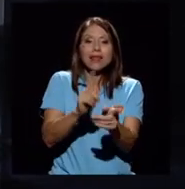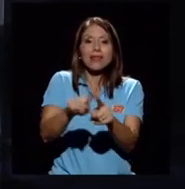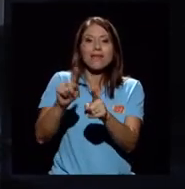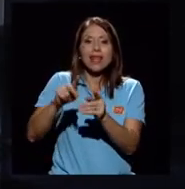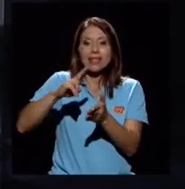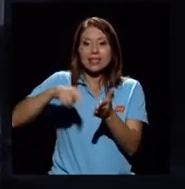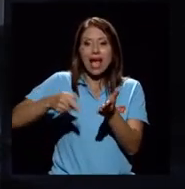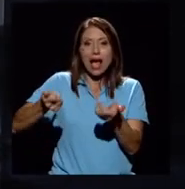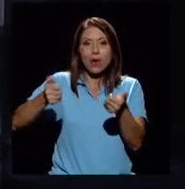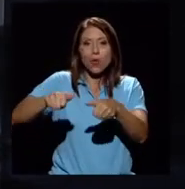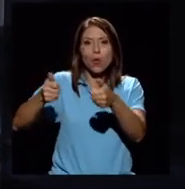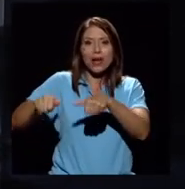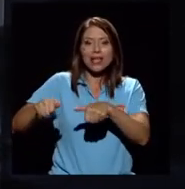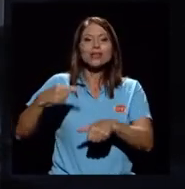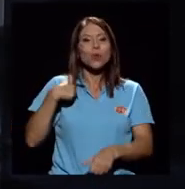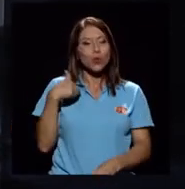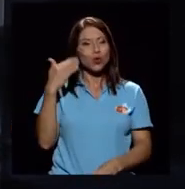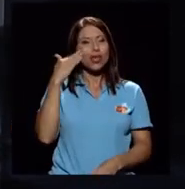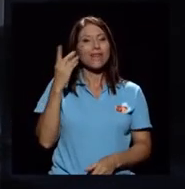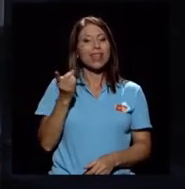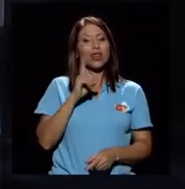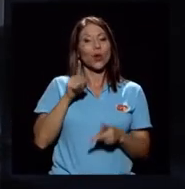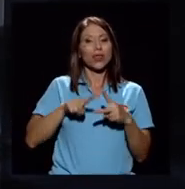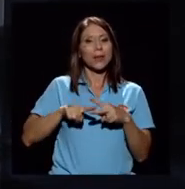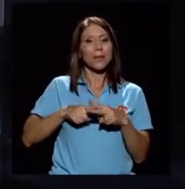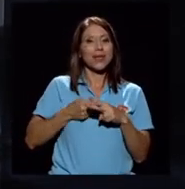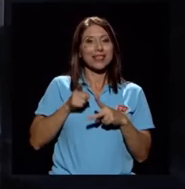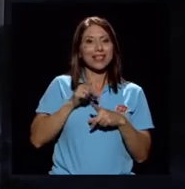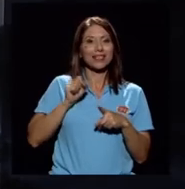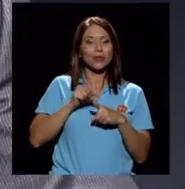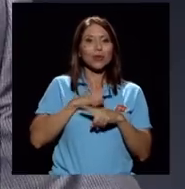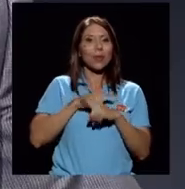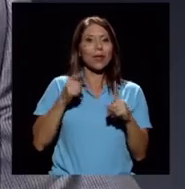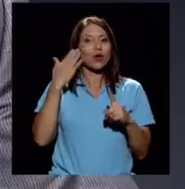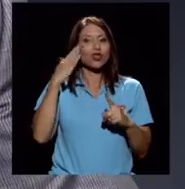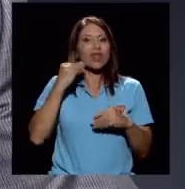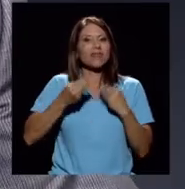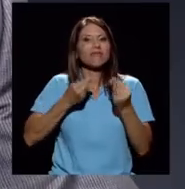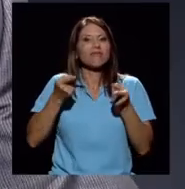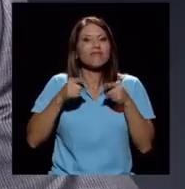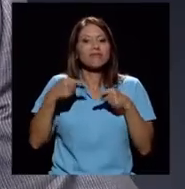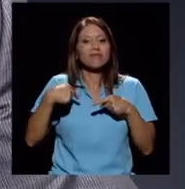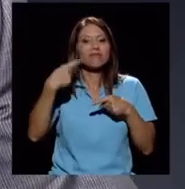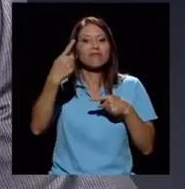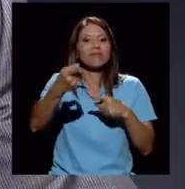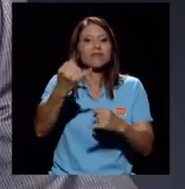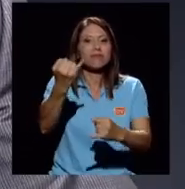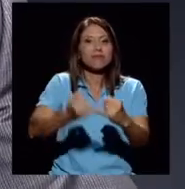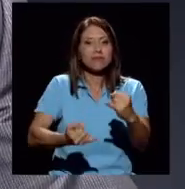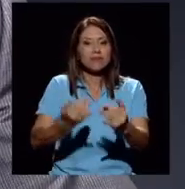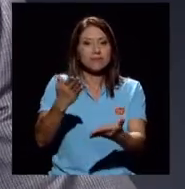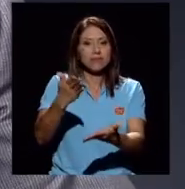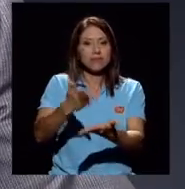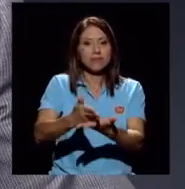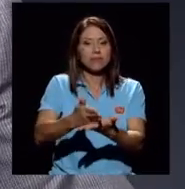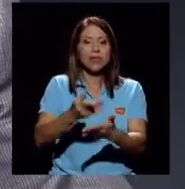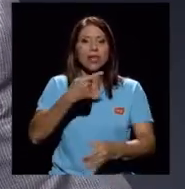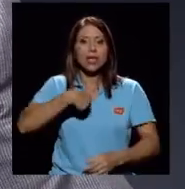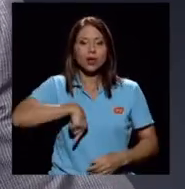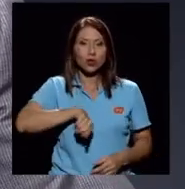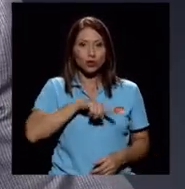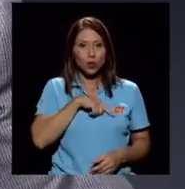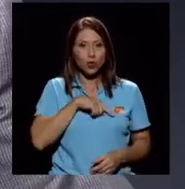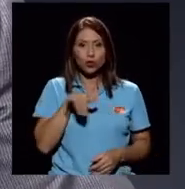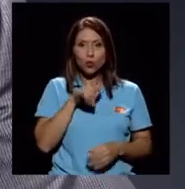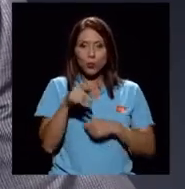la en donde la abuela empieza pero no donde la bola para verdad y éste nosotros siendo